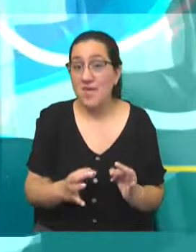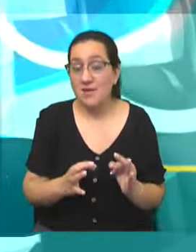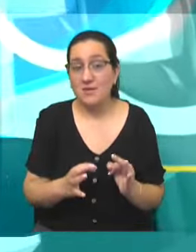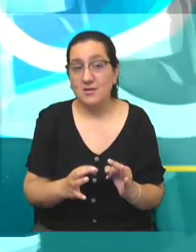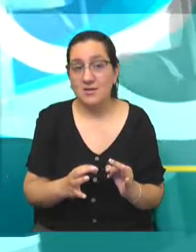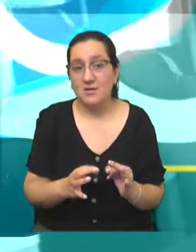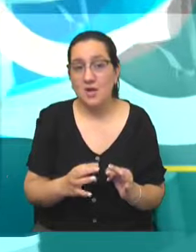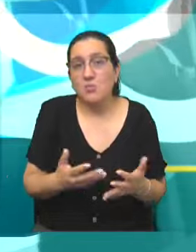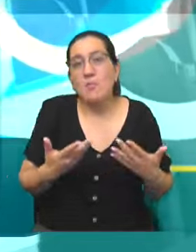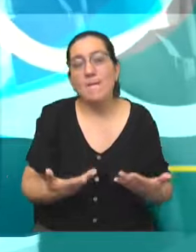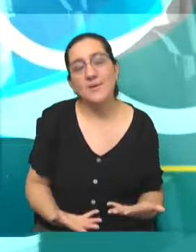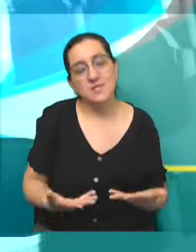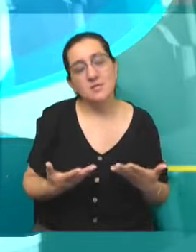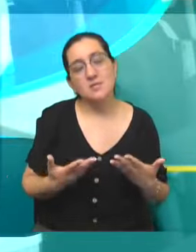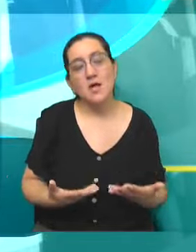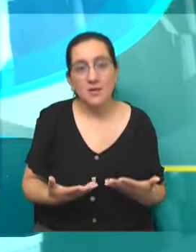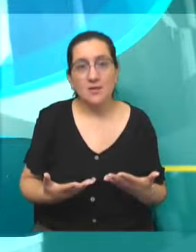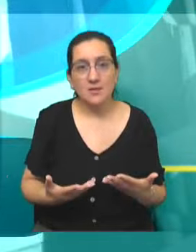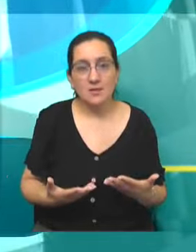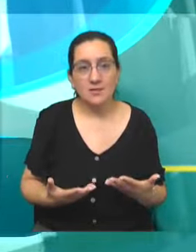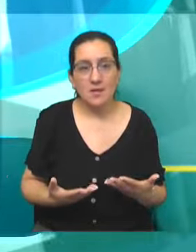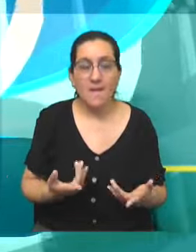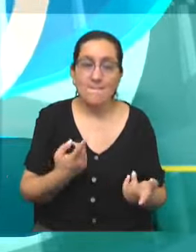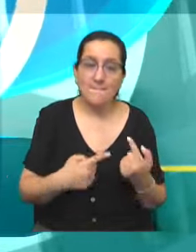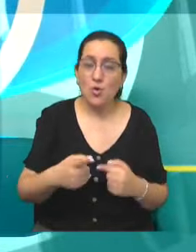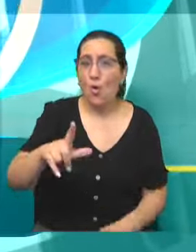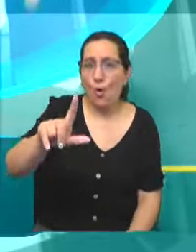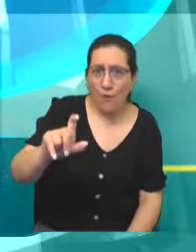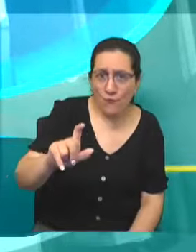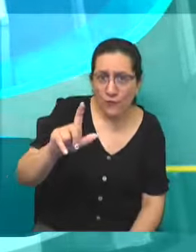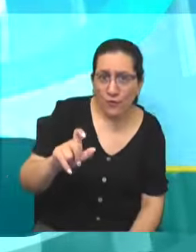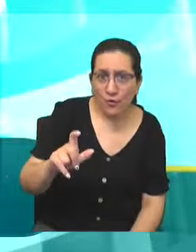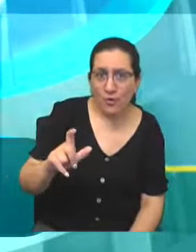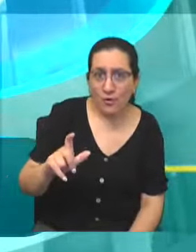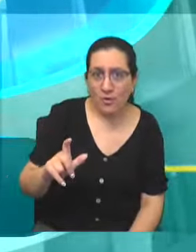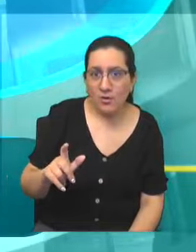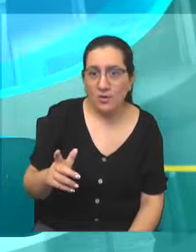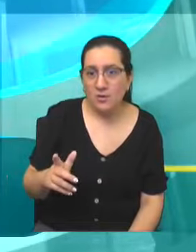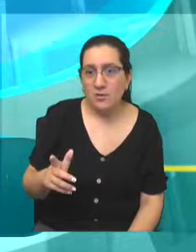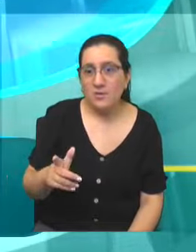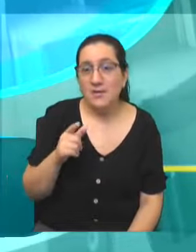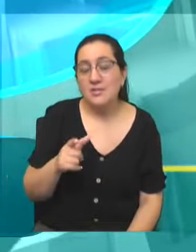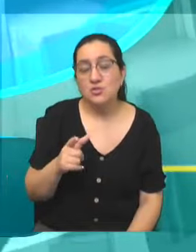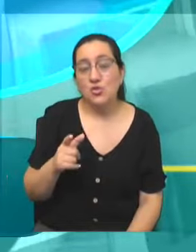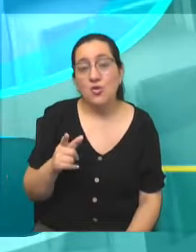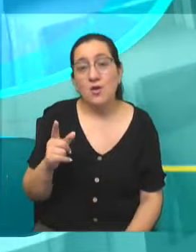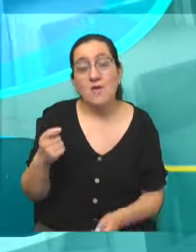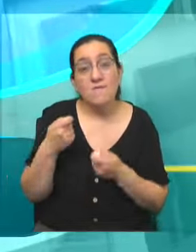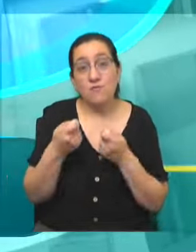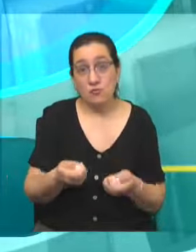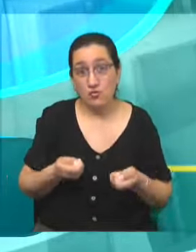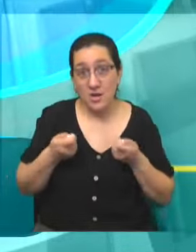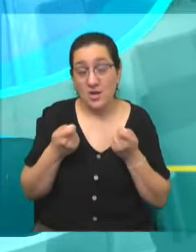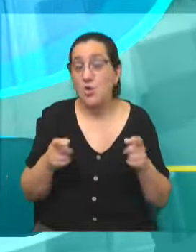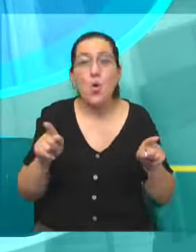es como más pesada, por decirlo así. ¿Tá? Pero obviamente que eso influye y obviamente que no